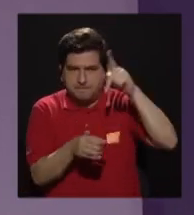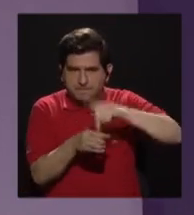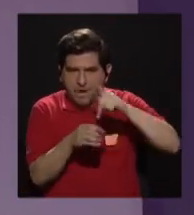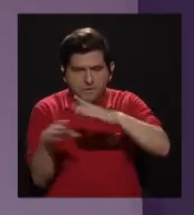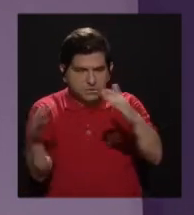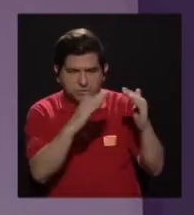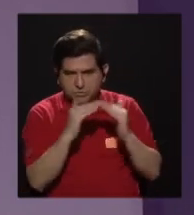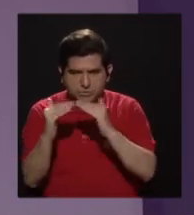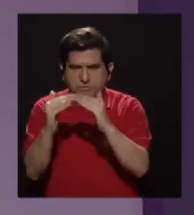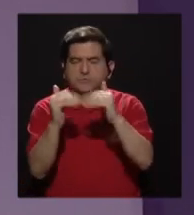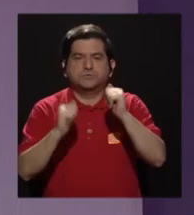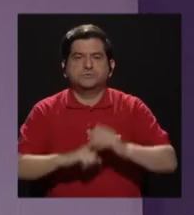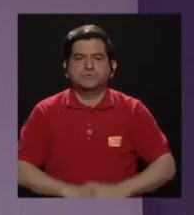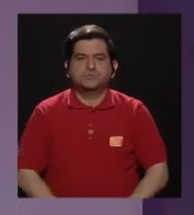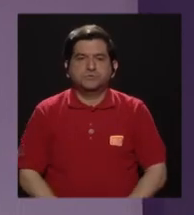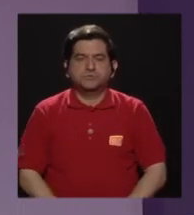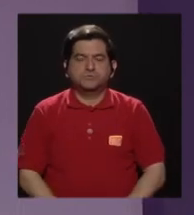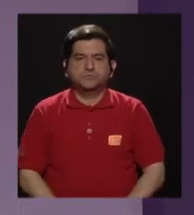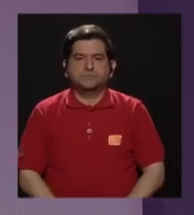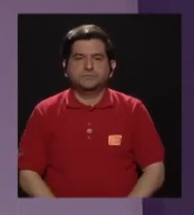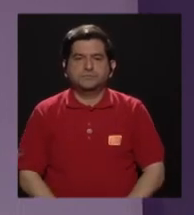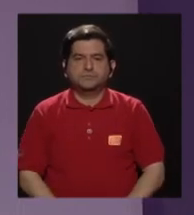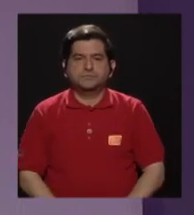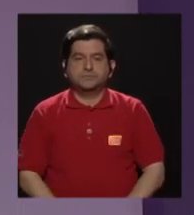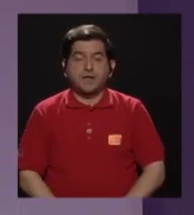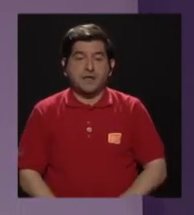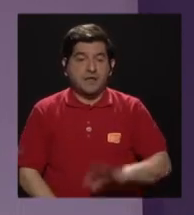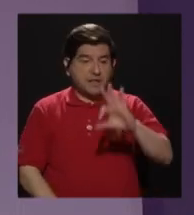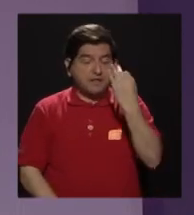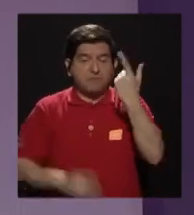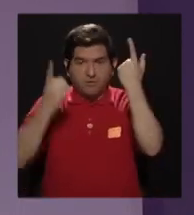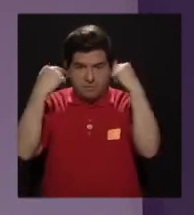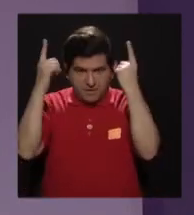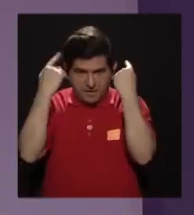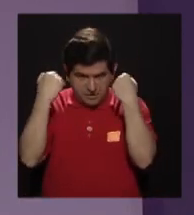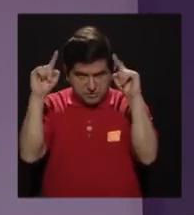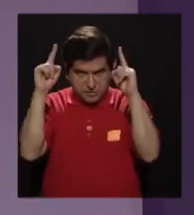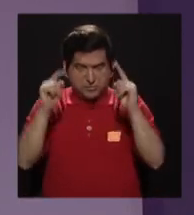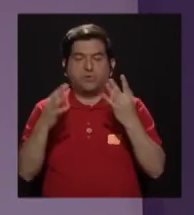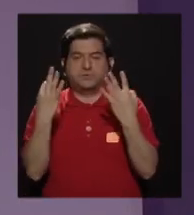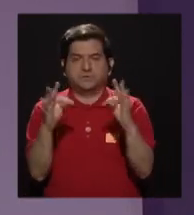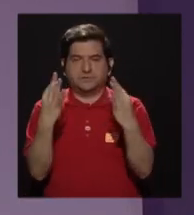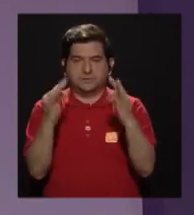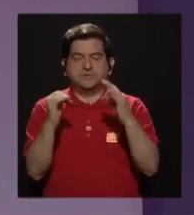en la comunidad, una participación de mujer efectiva, les decimos nosotras, porque